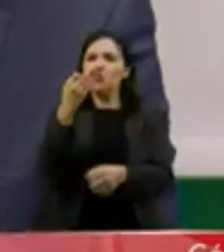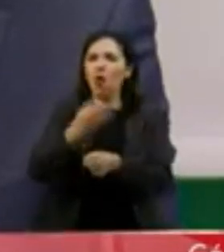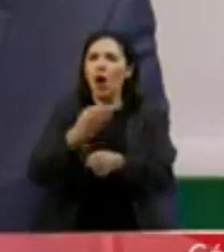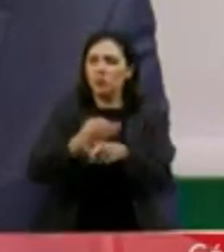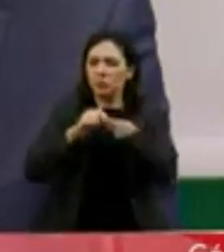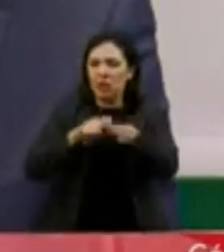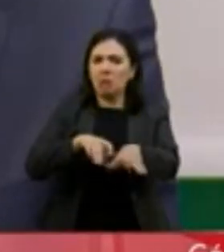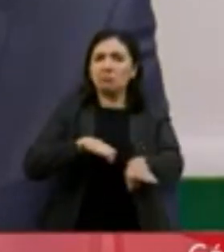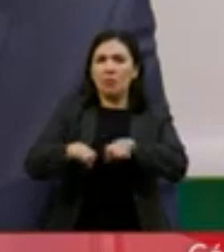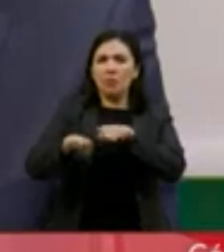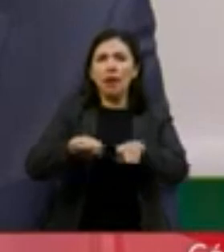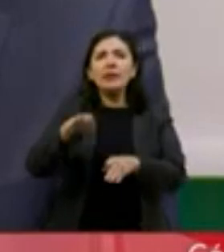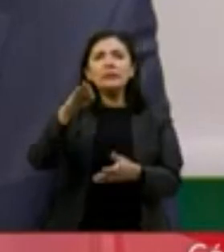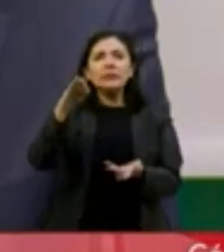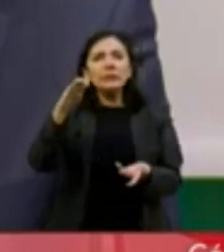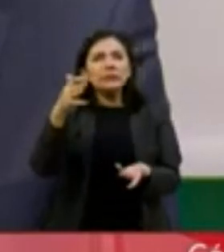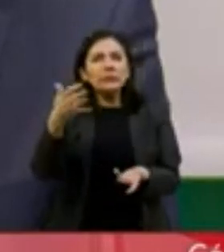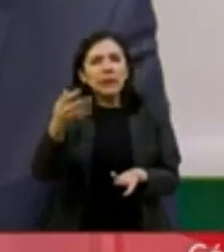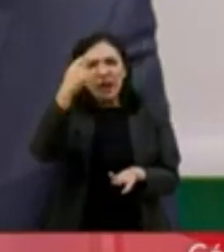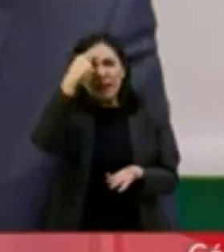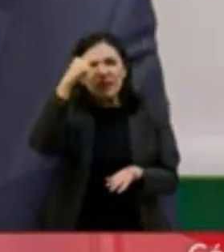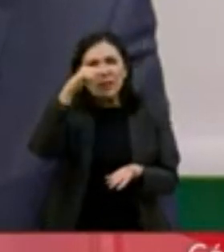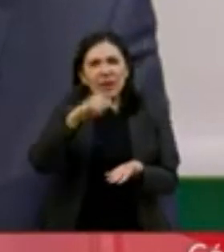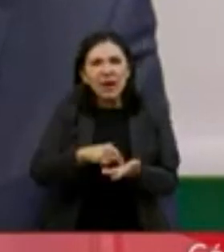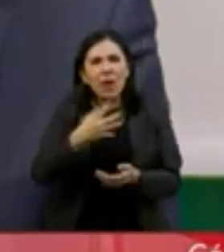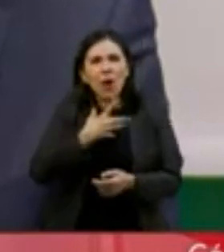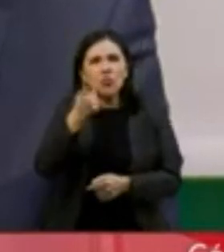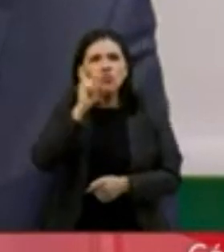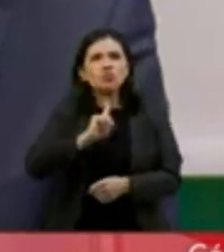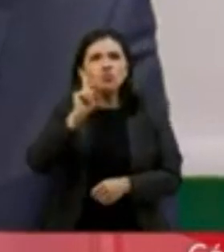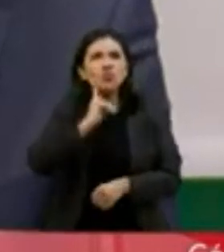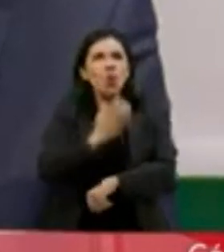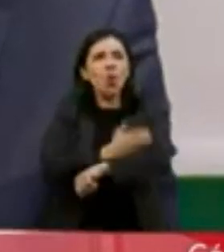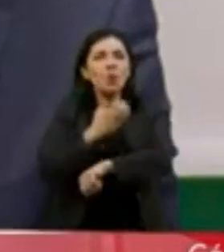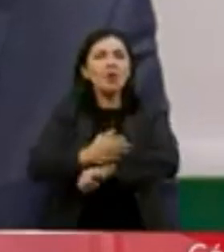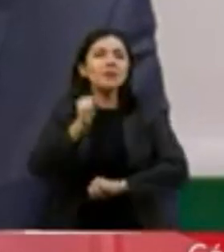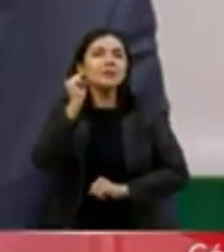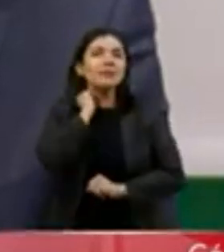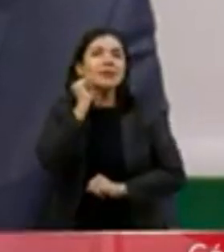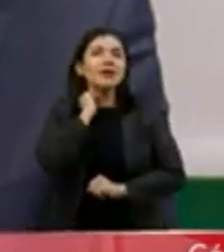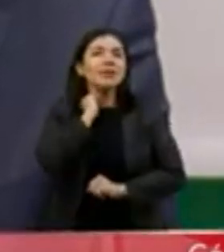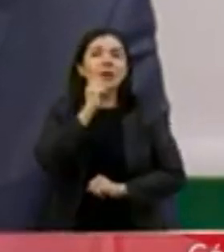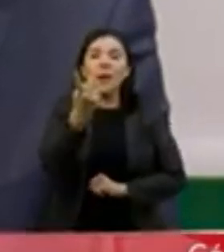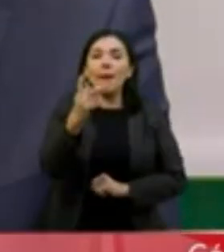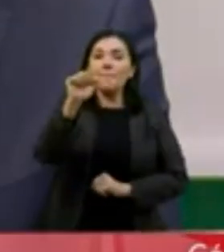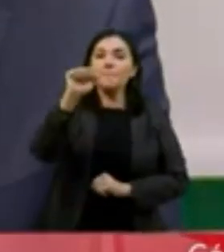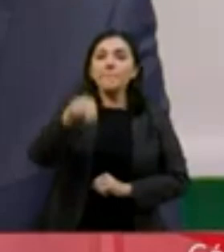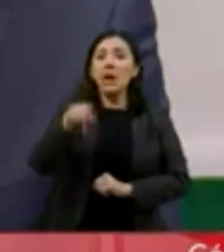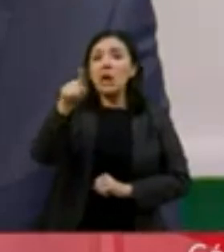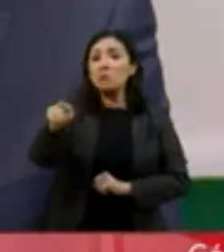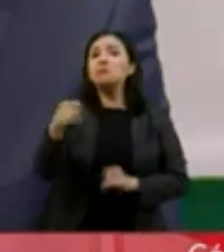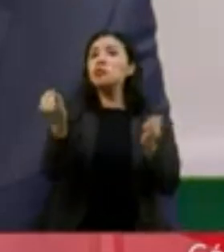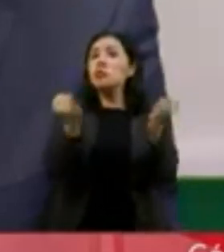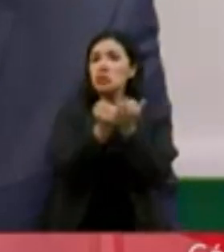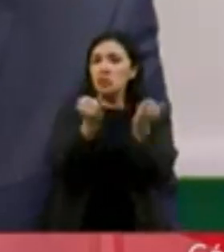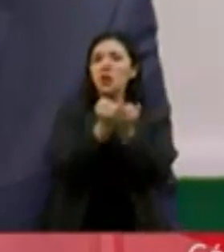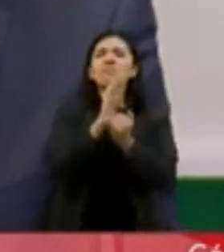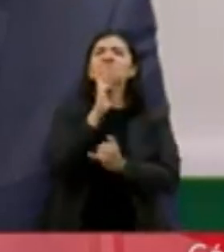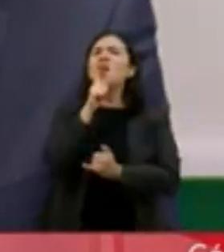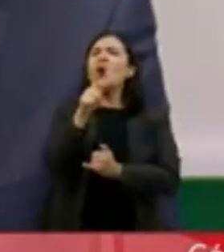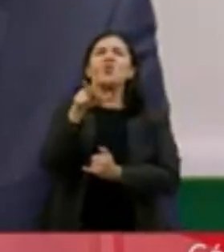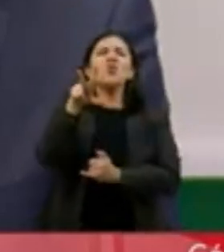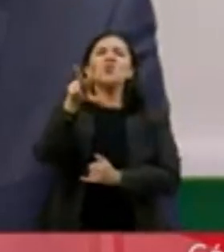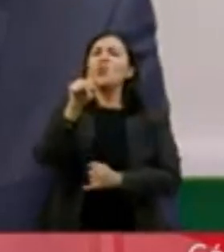funciones creo que incluso hay una compañera senadora del partido Acción Nacional que igual por alguna razón prefirió